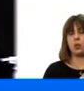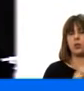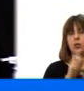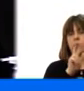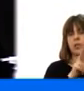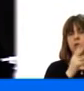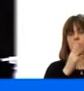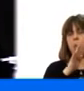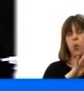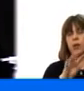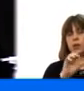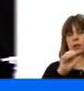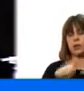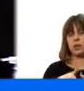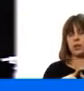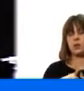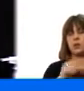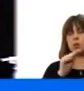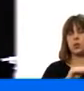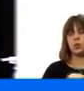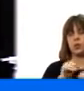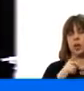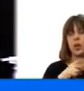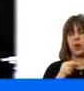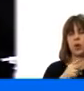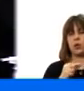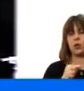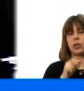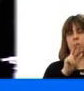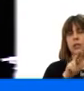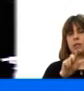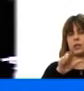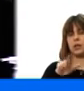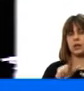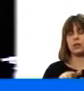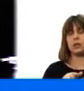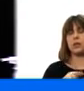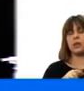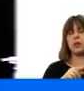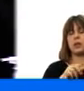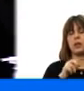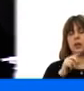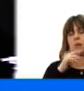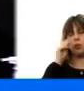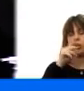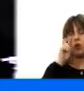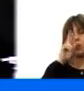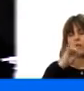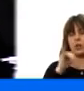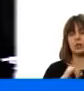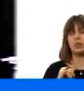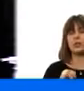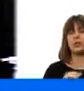directo con el ejecutivo yo no recuerdo unas instancias más bien logradas que éstas